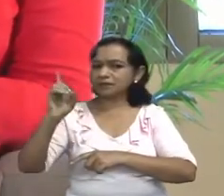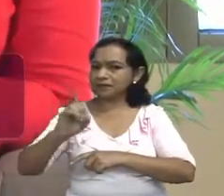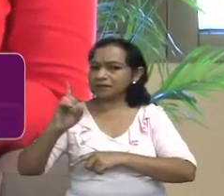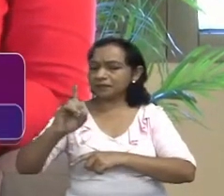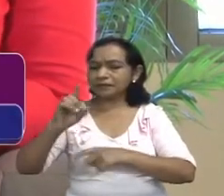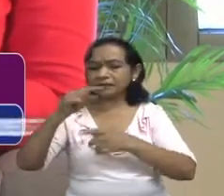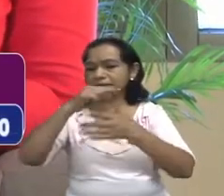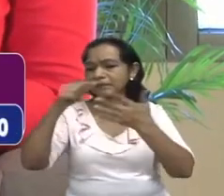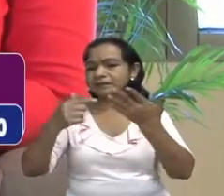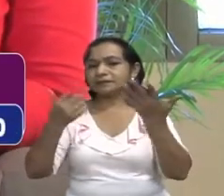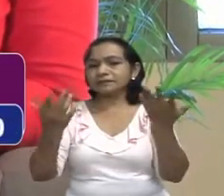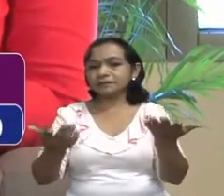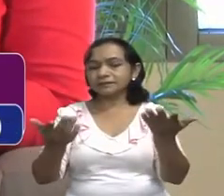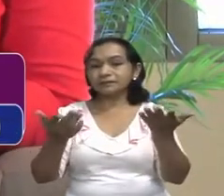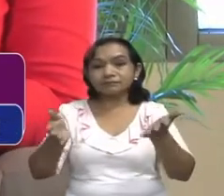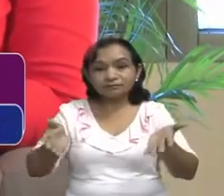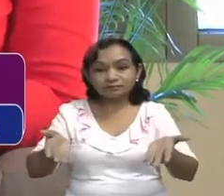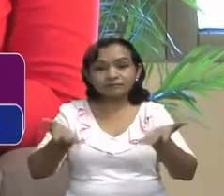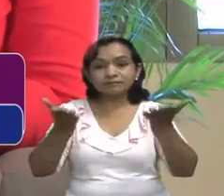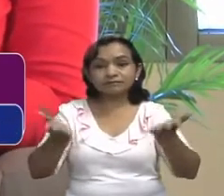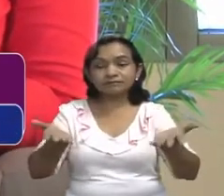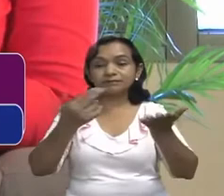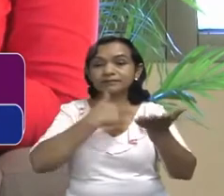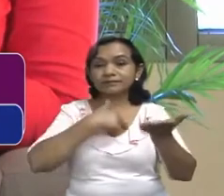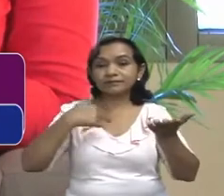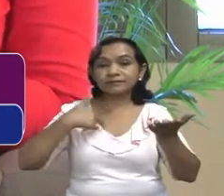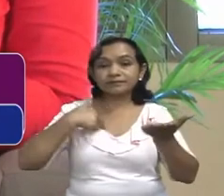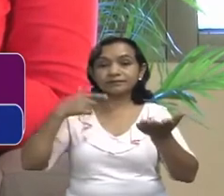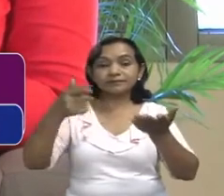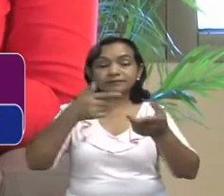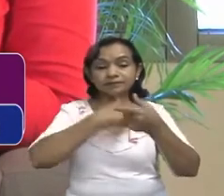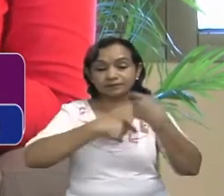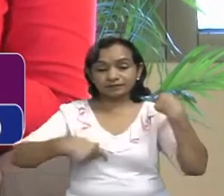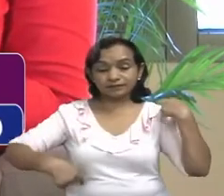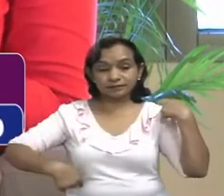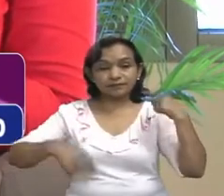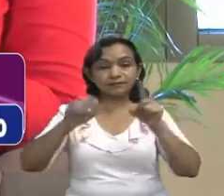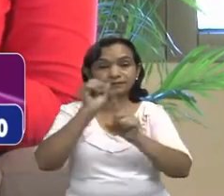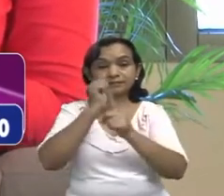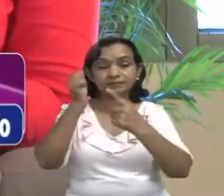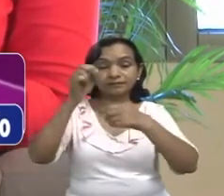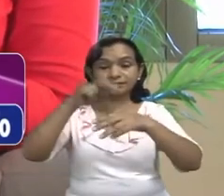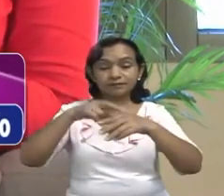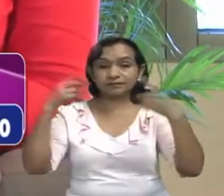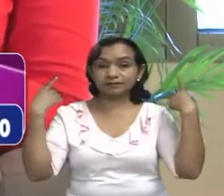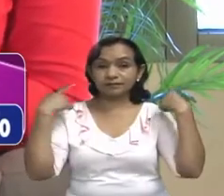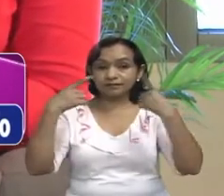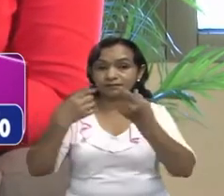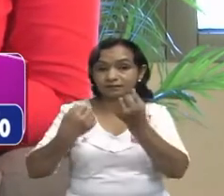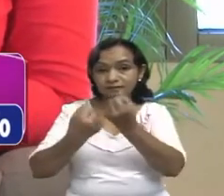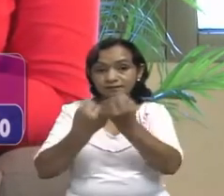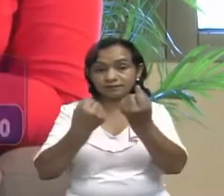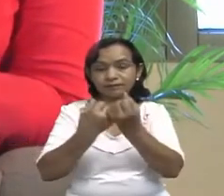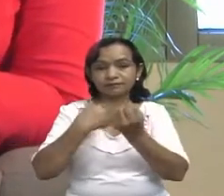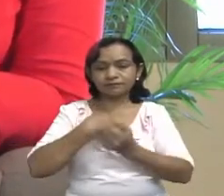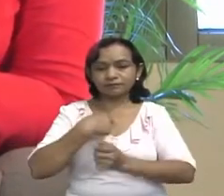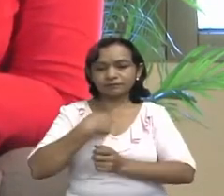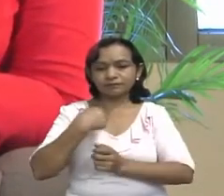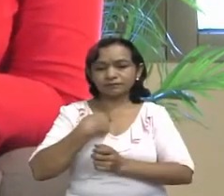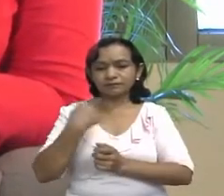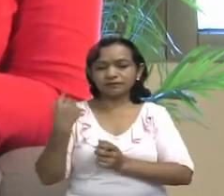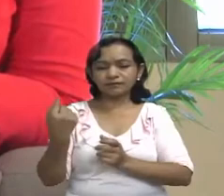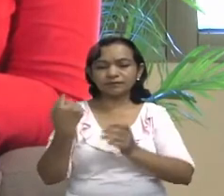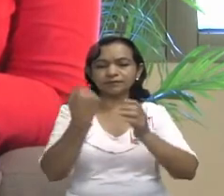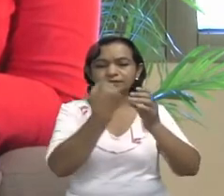a ese empuje que había de acá, de parte de la presidencia de la Asamblea Nacional, es que yo me incorporo